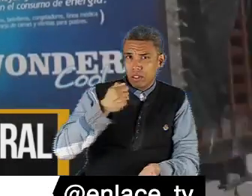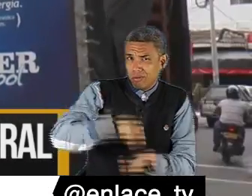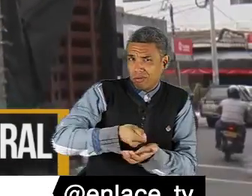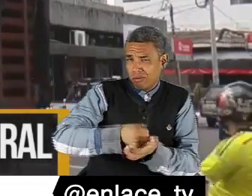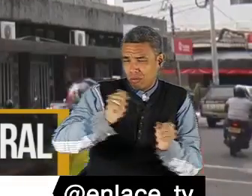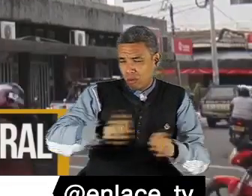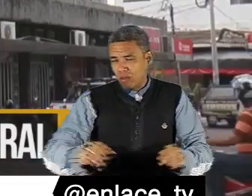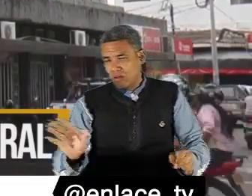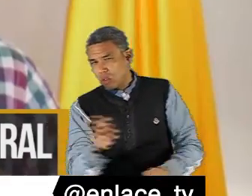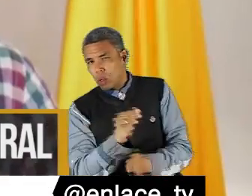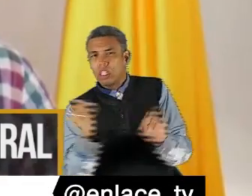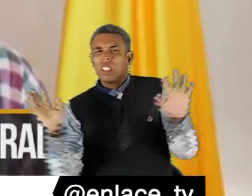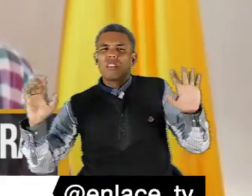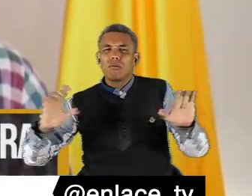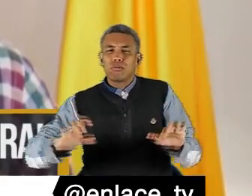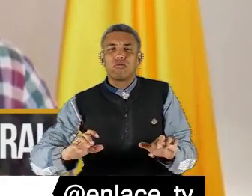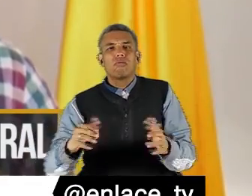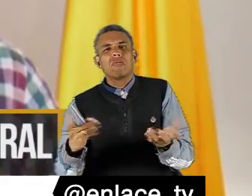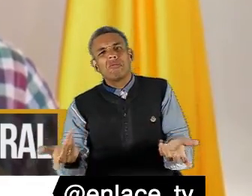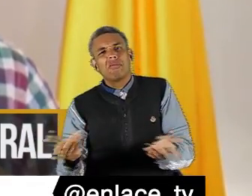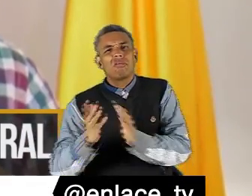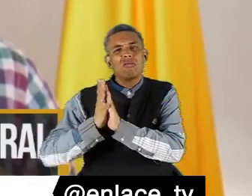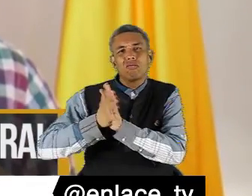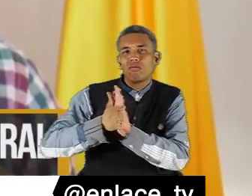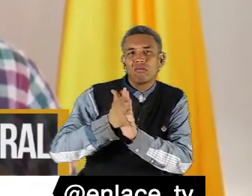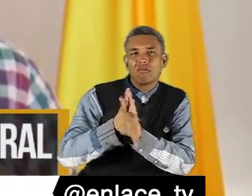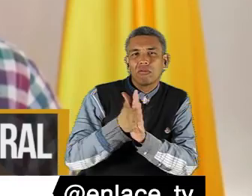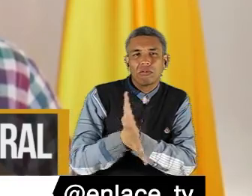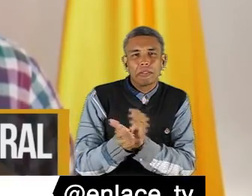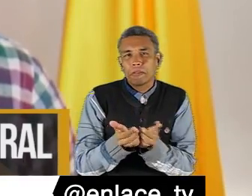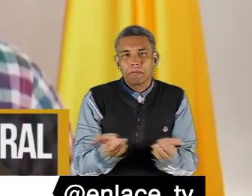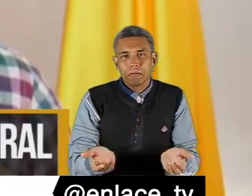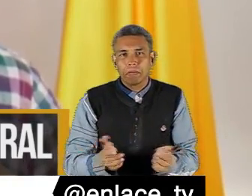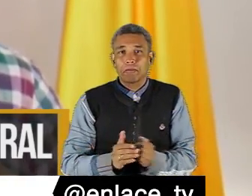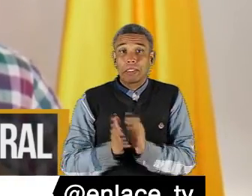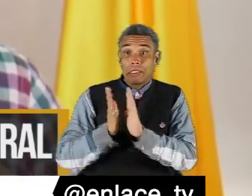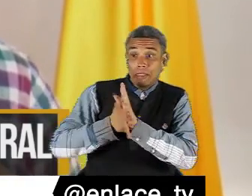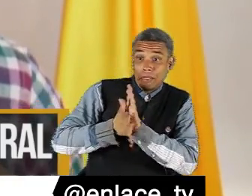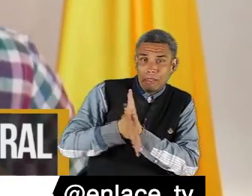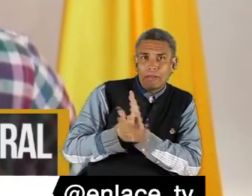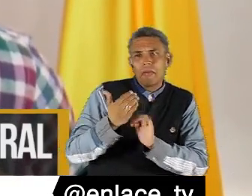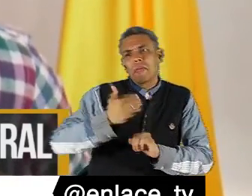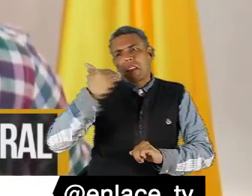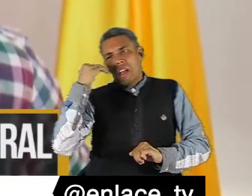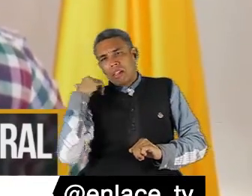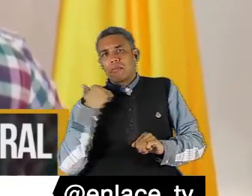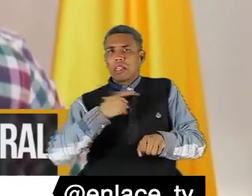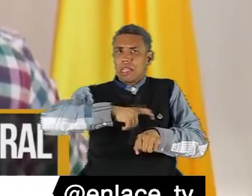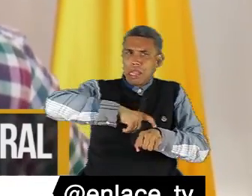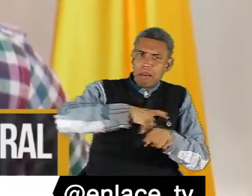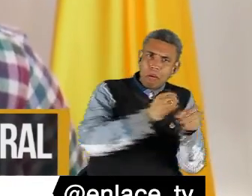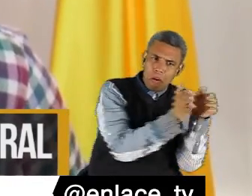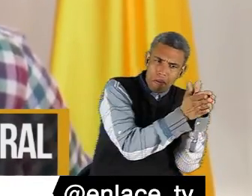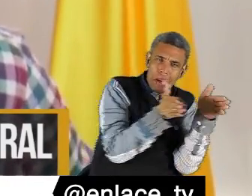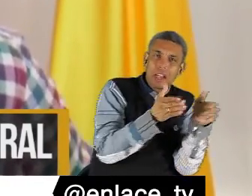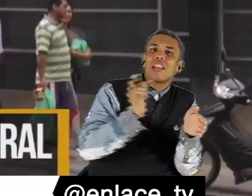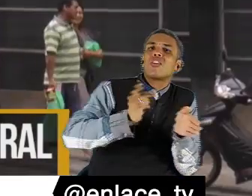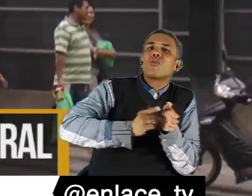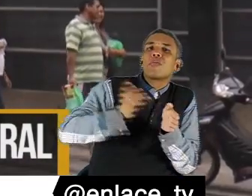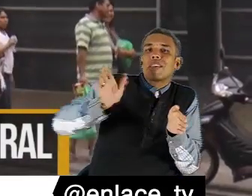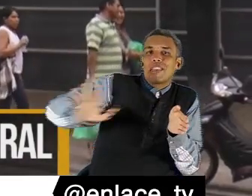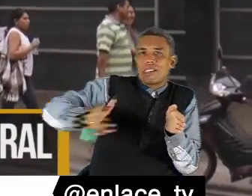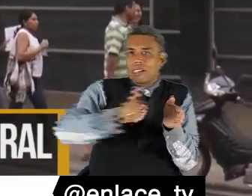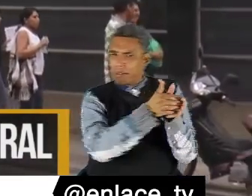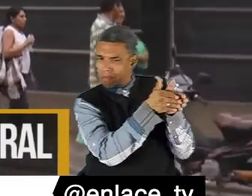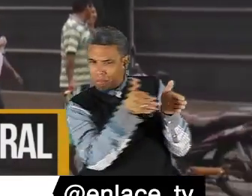pues estaremos expresando el informe de toda la gestión del año 2015, en lo ocurrido